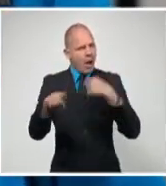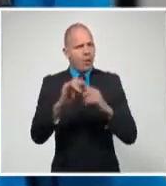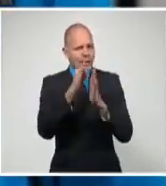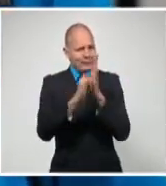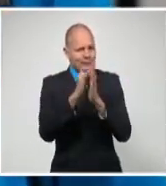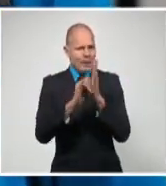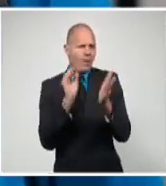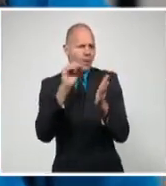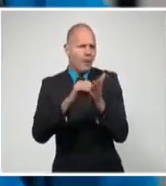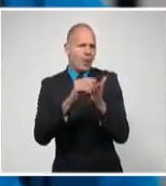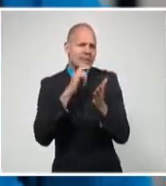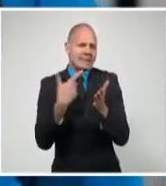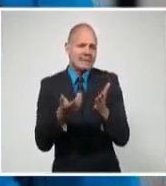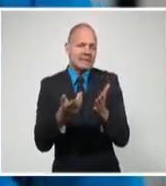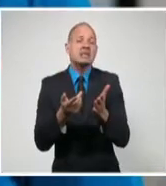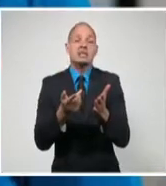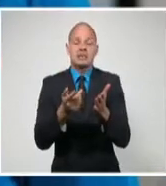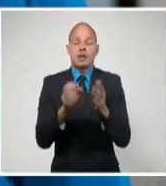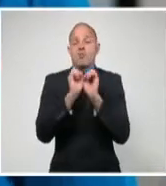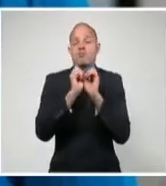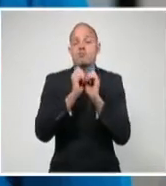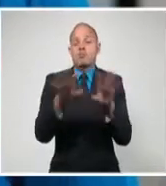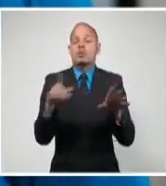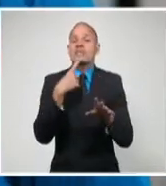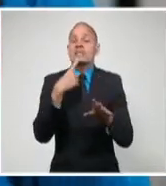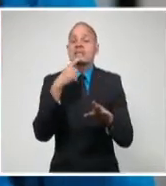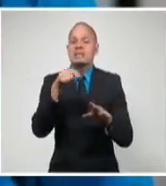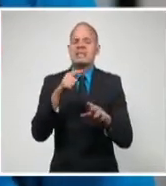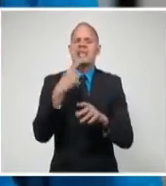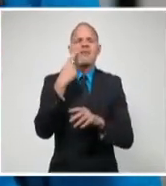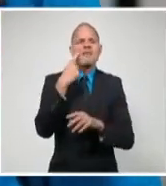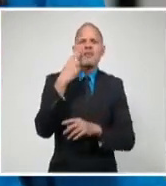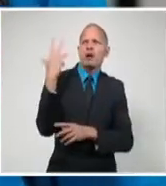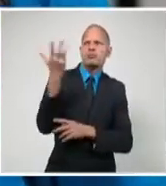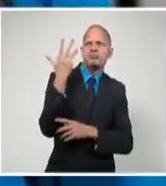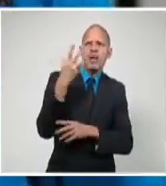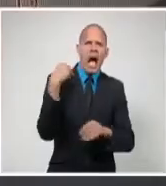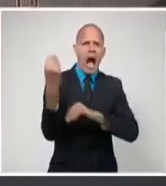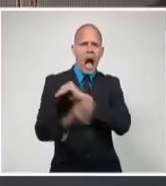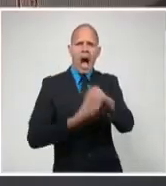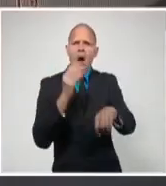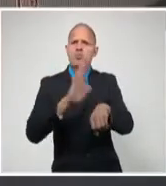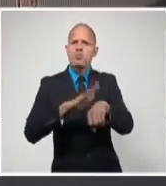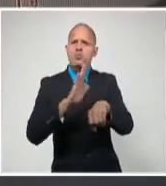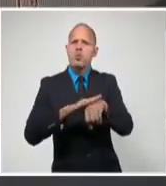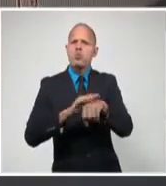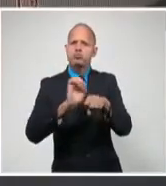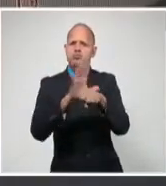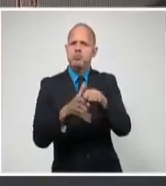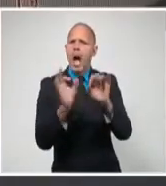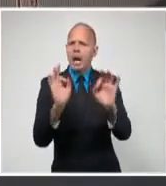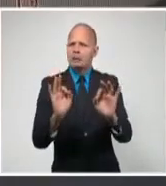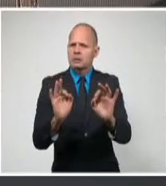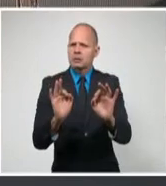una consecuencia positiva de la COVID-19. Pero en realidad esto no ocurrió así.